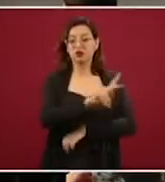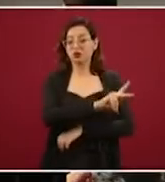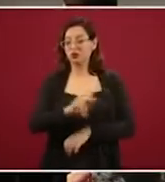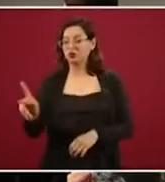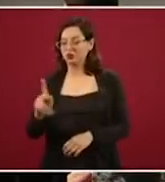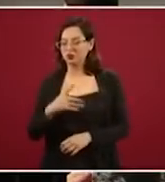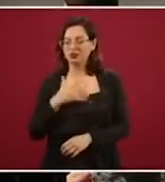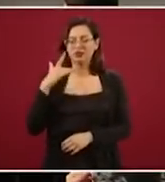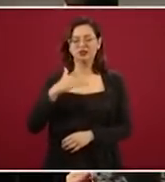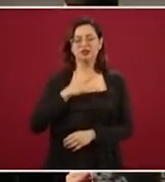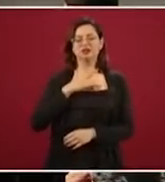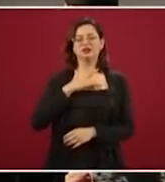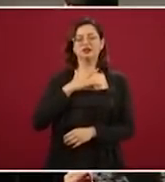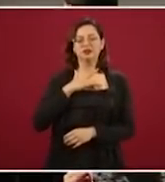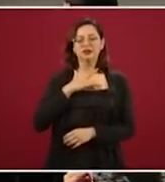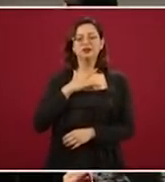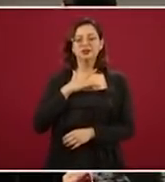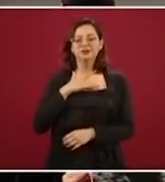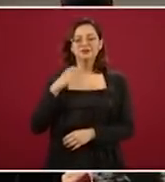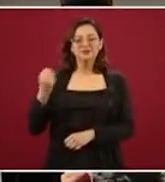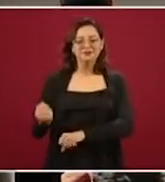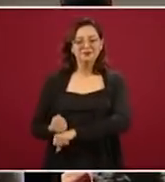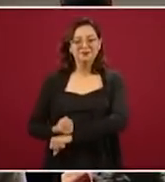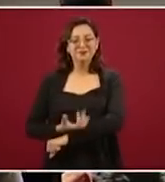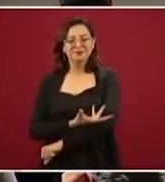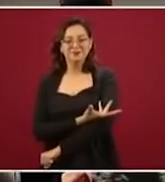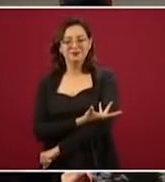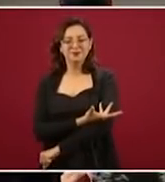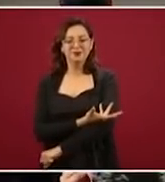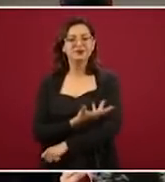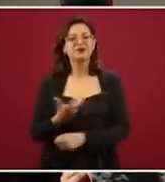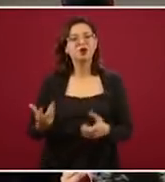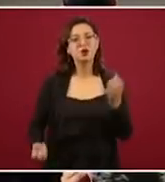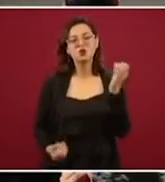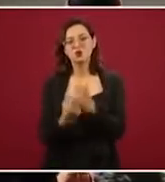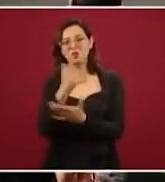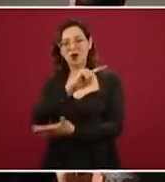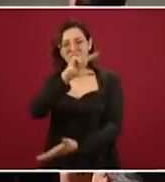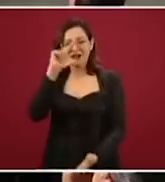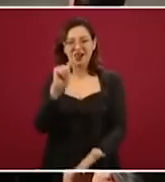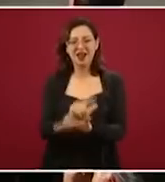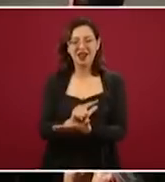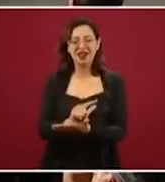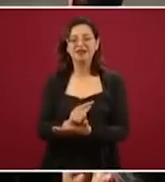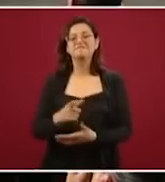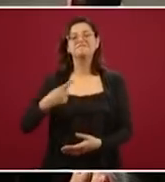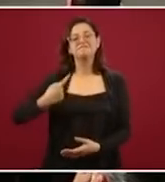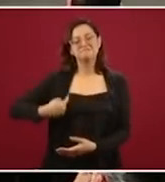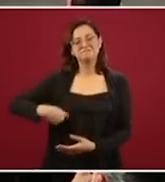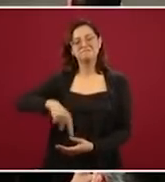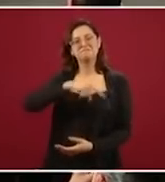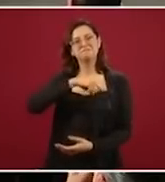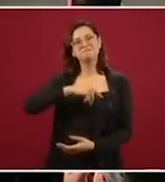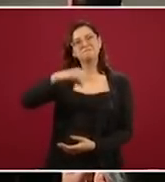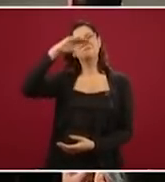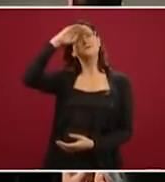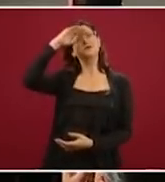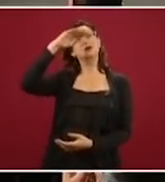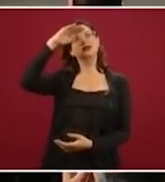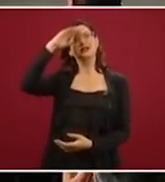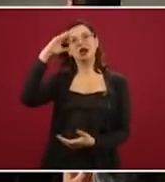estamos enormemente entusiasmados con esta nueva legislación. Creemos que esta